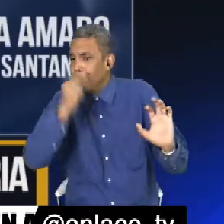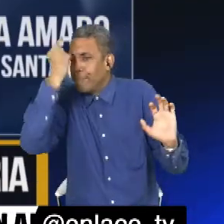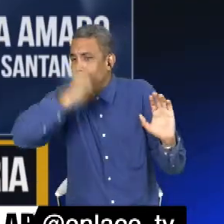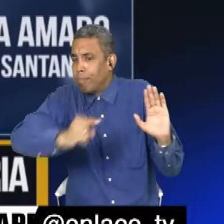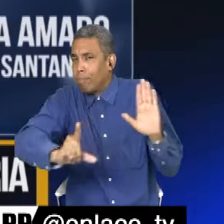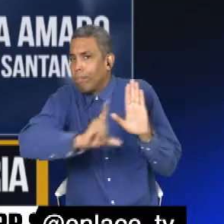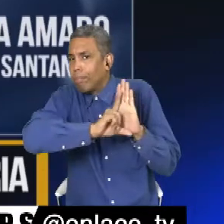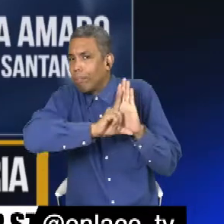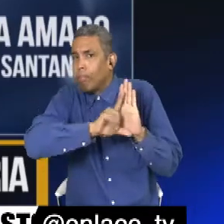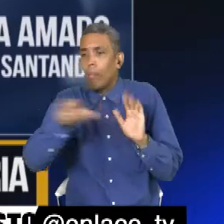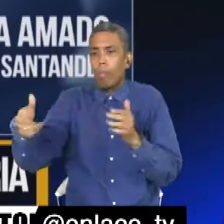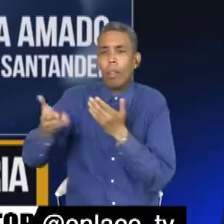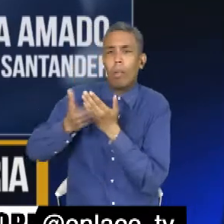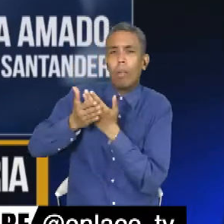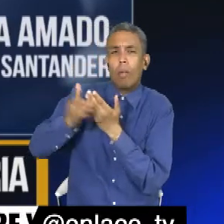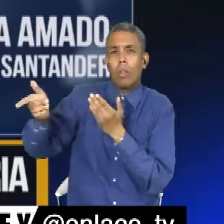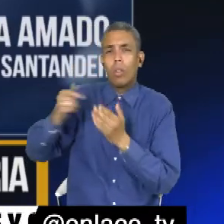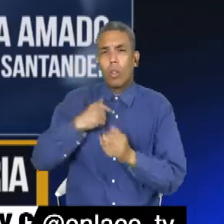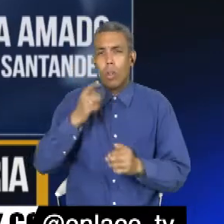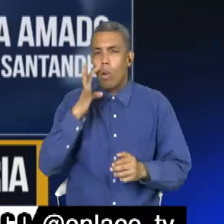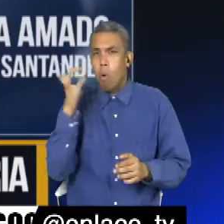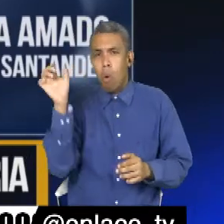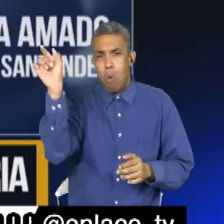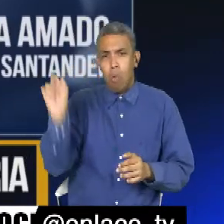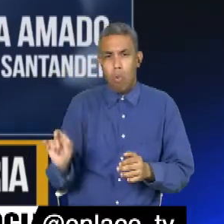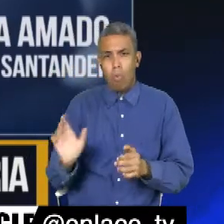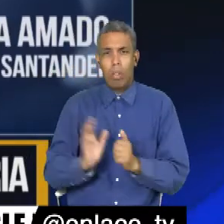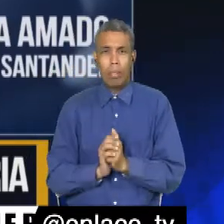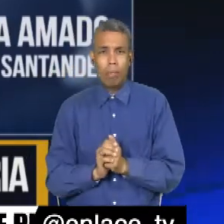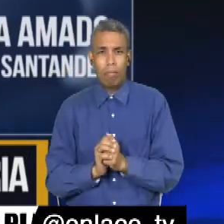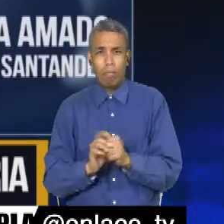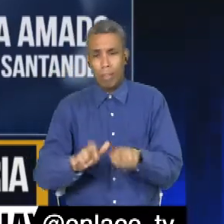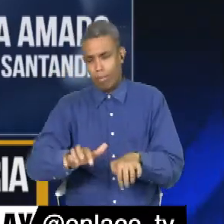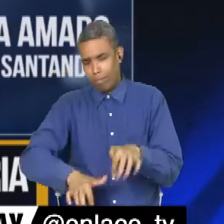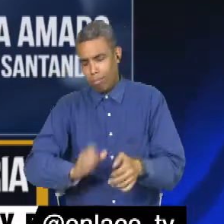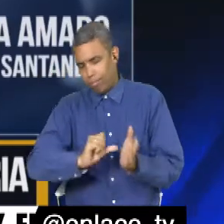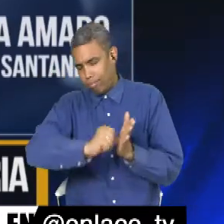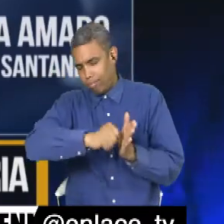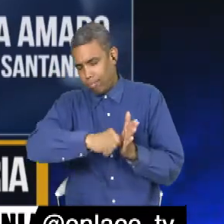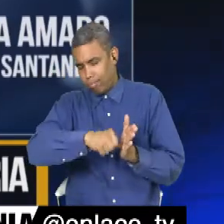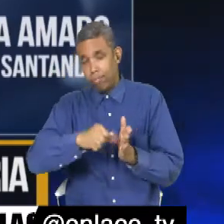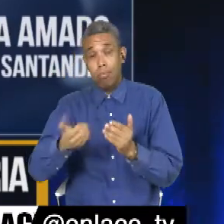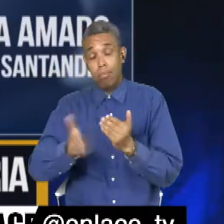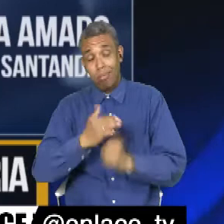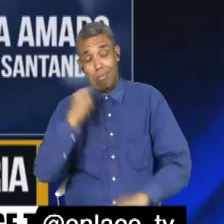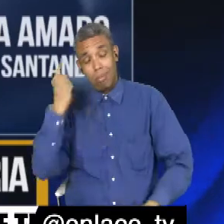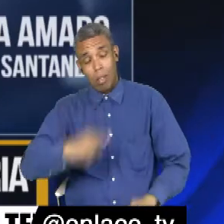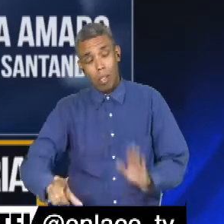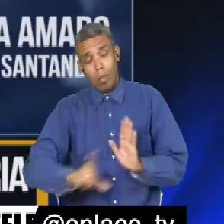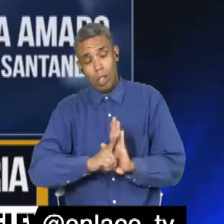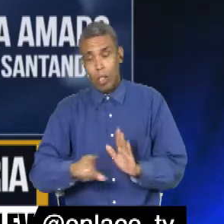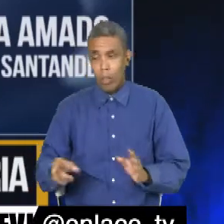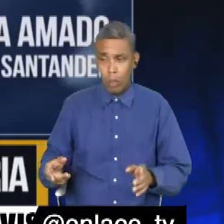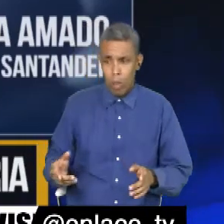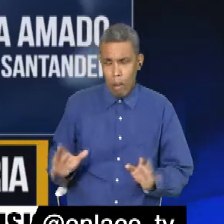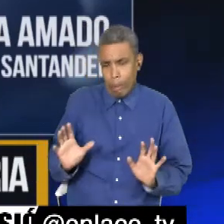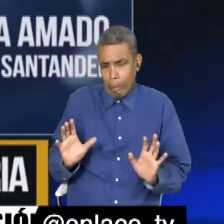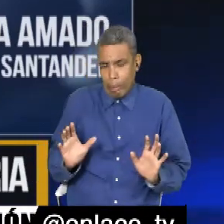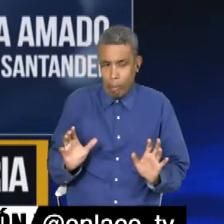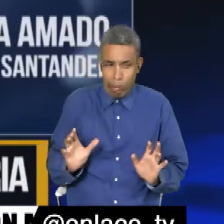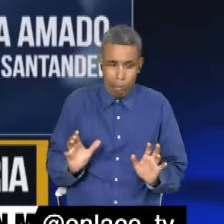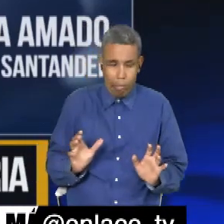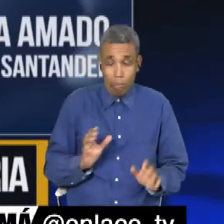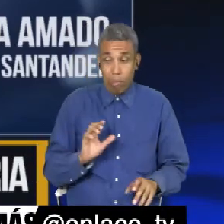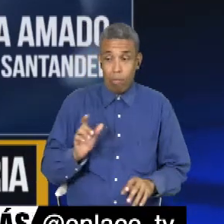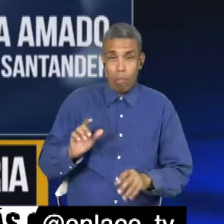registrador, donde me indican que debo convocar a elecciones a más tardar en los siguientes 2 meses. Lo que